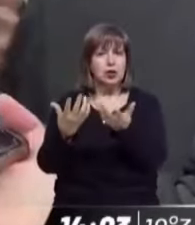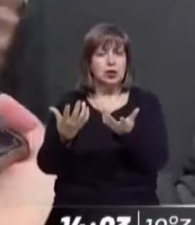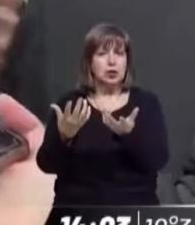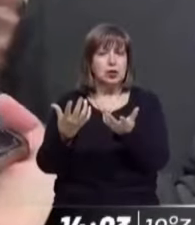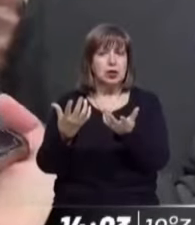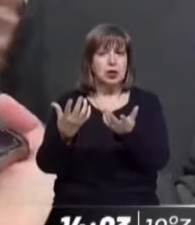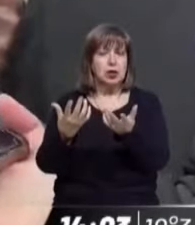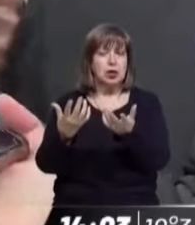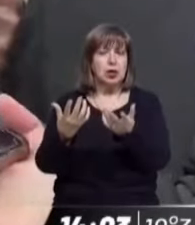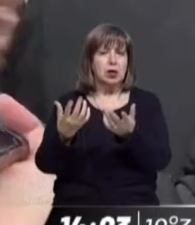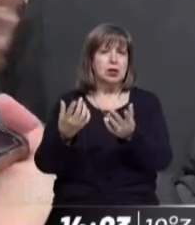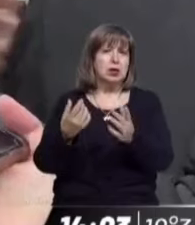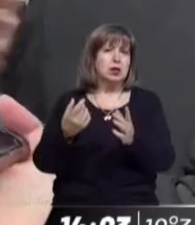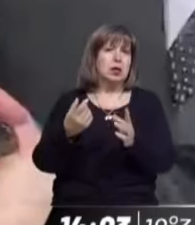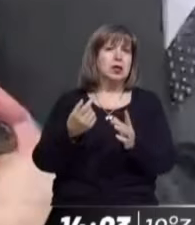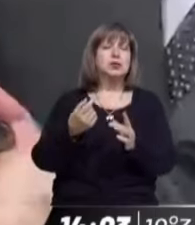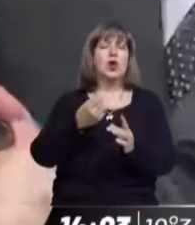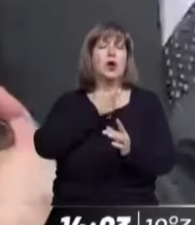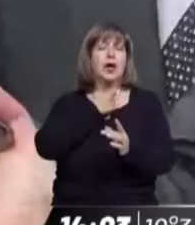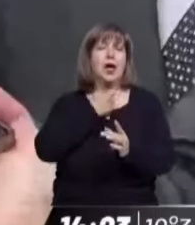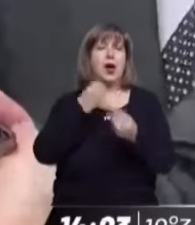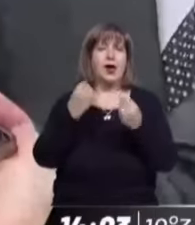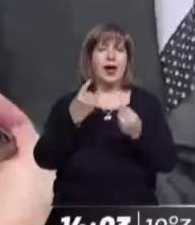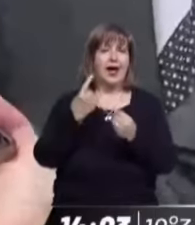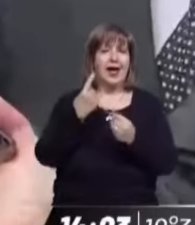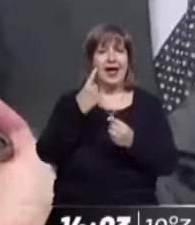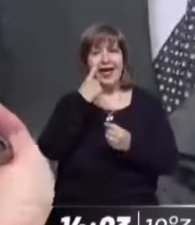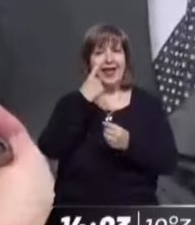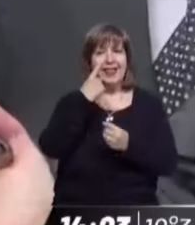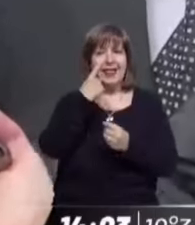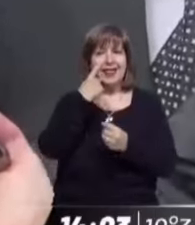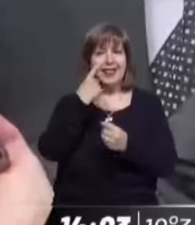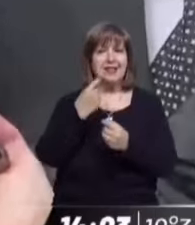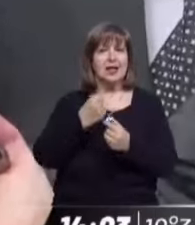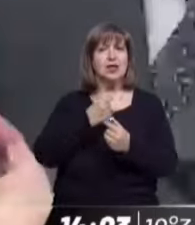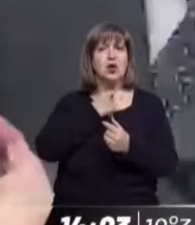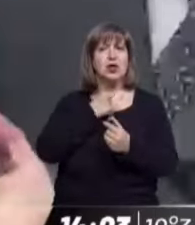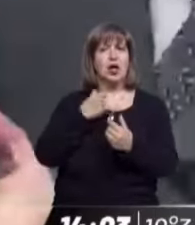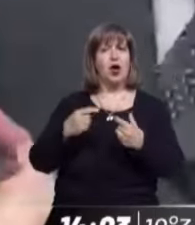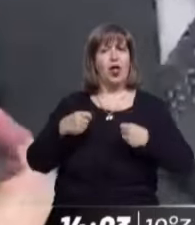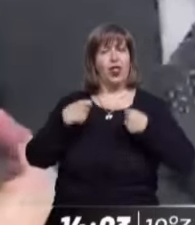Nosotros queremos a todos los intendentes felices, pero a los ciudadanos también los queremos felices.